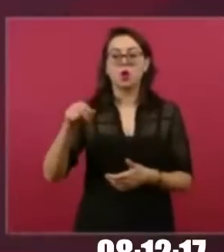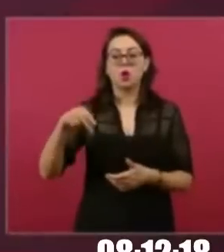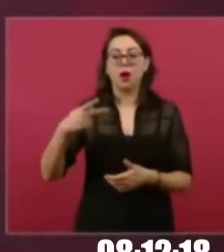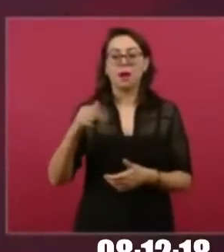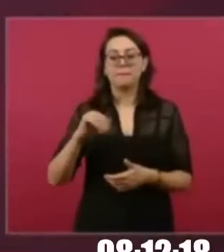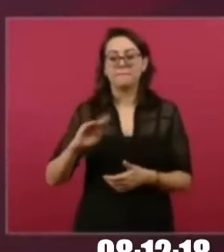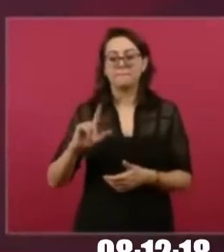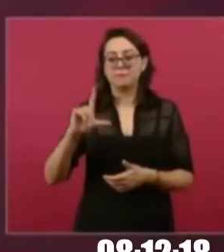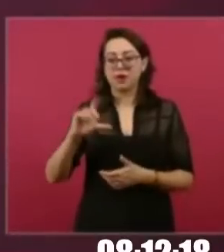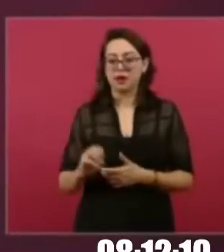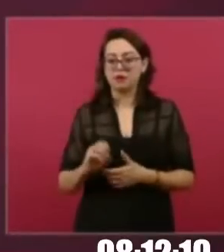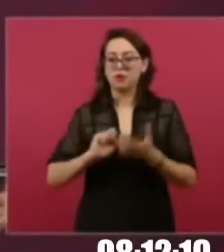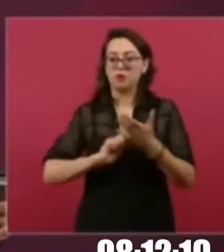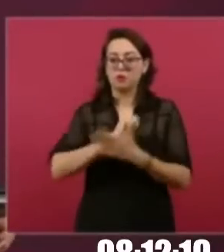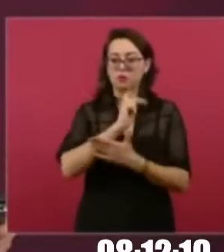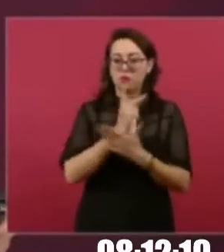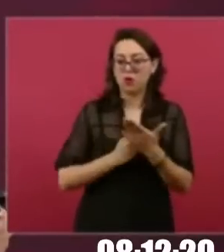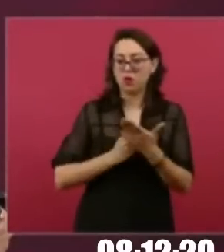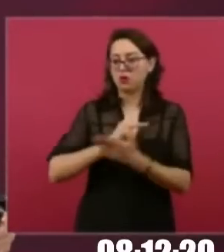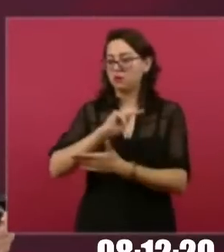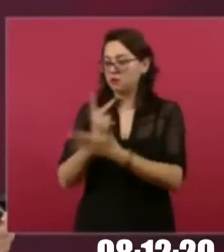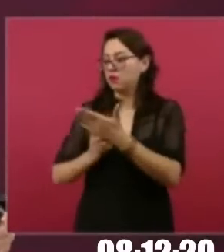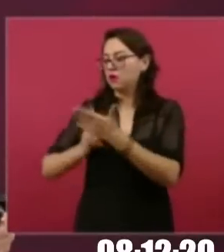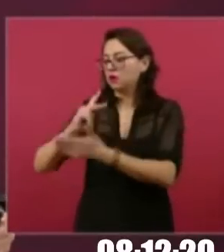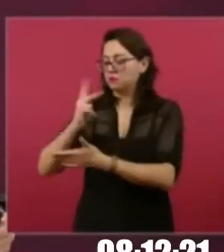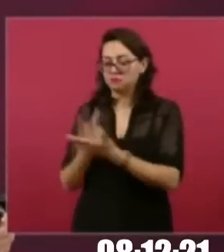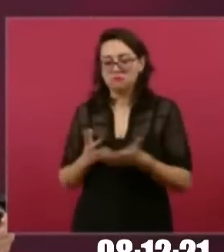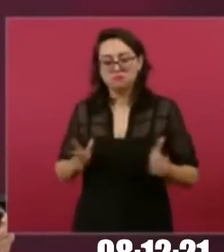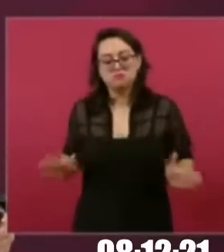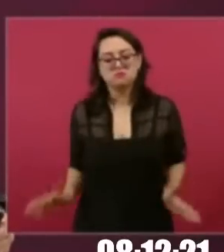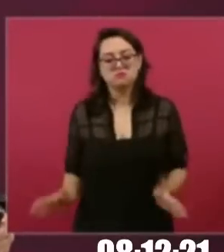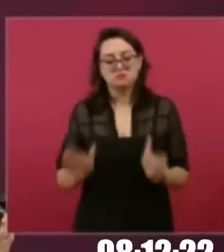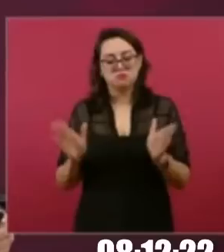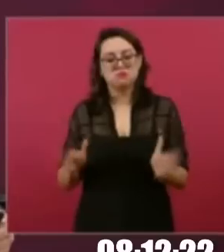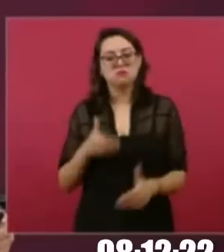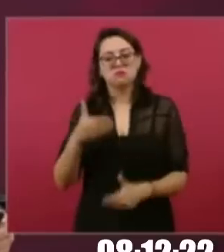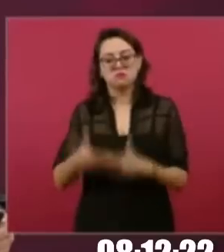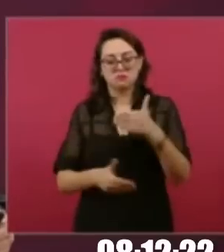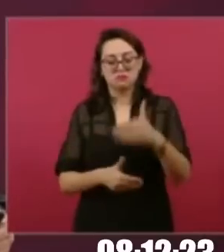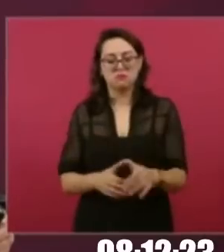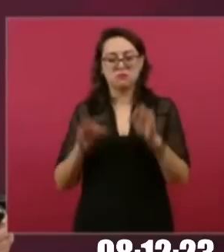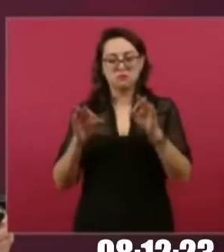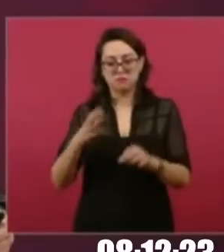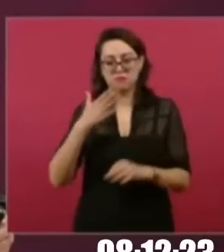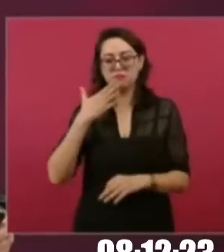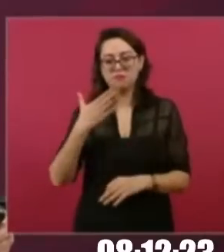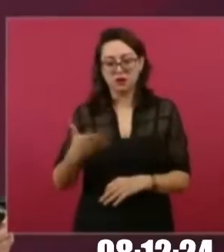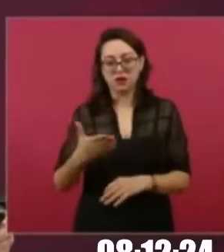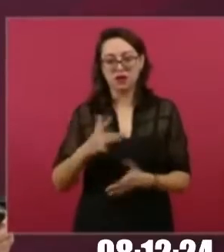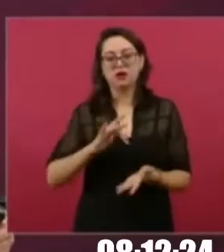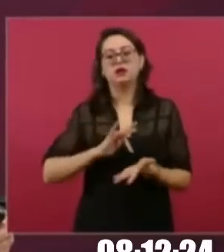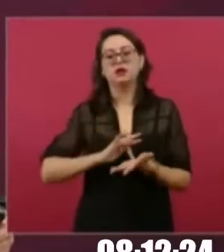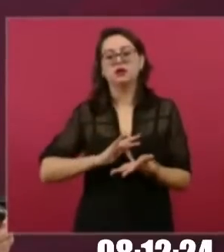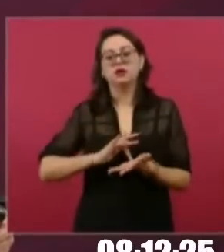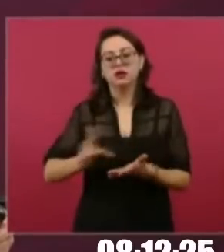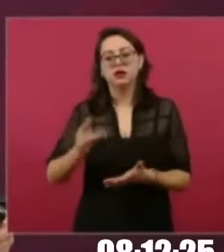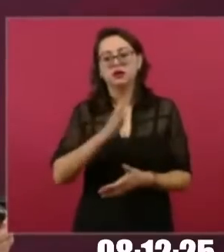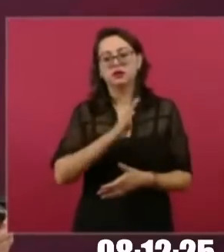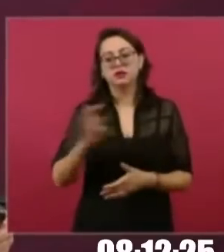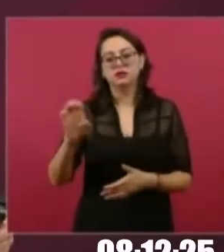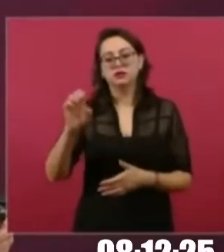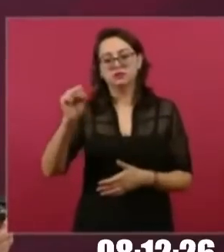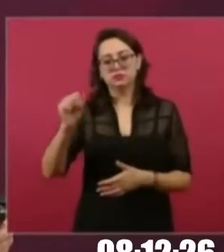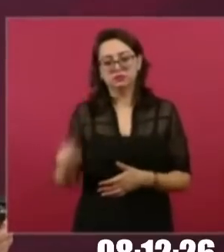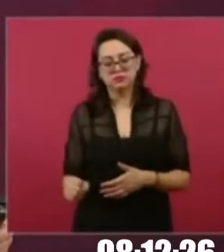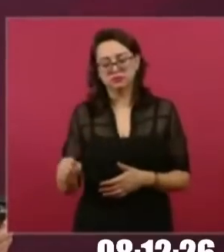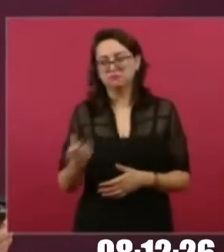establecido este este año y que vamos muy bien gracias a todos los californianos y su